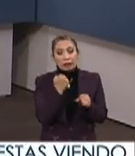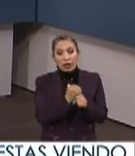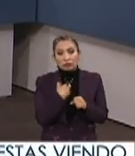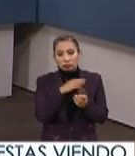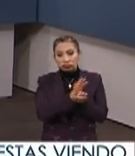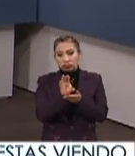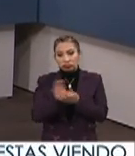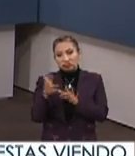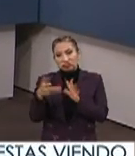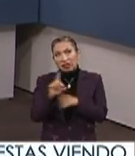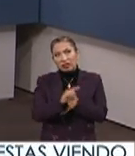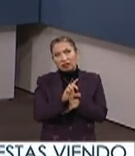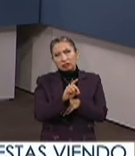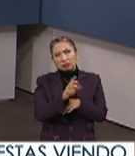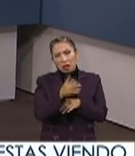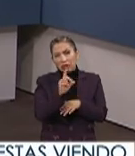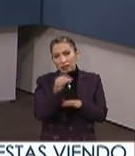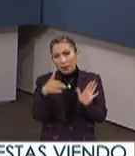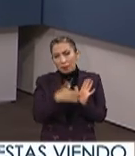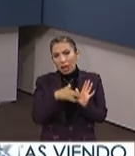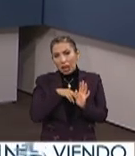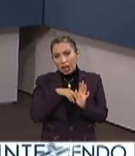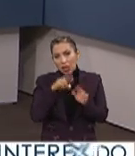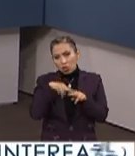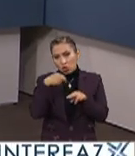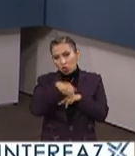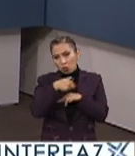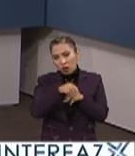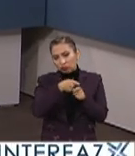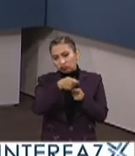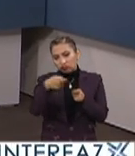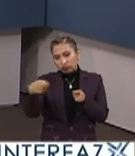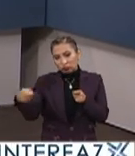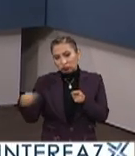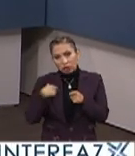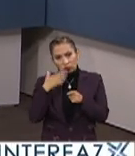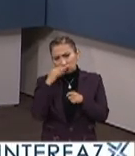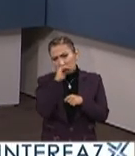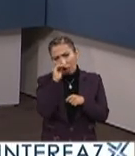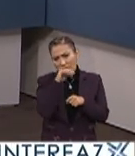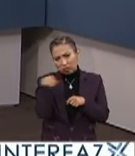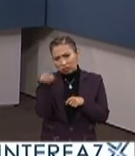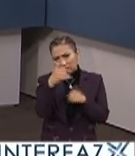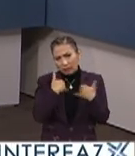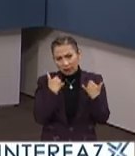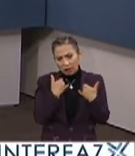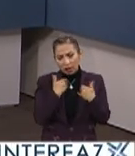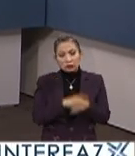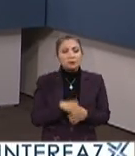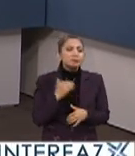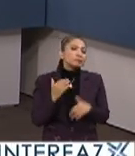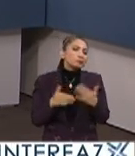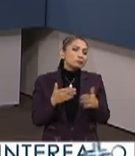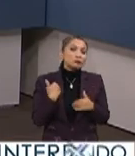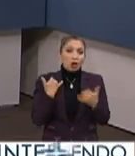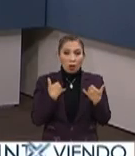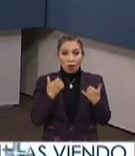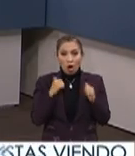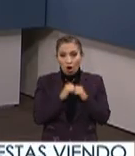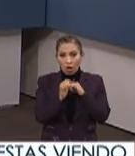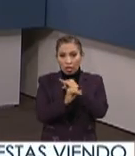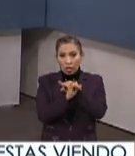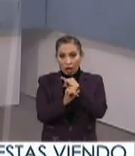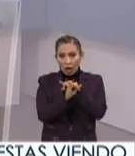se repartieron más o menos más de 30,000 fichas, que no tiene ningún costo para los jóvenes, y entonces los jóvenes a través